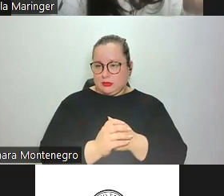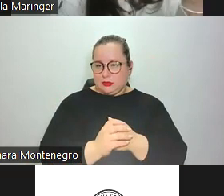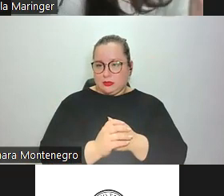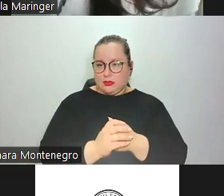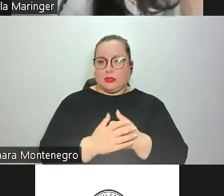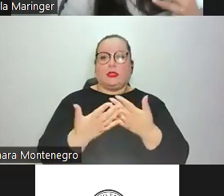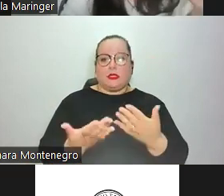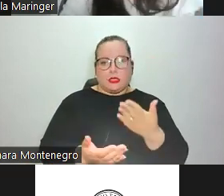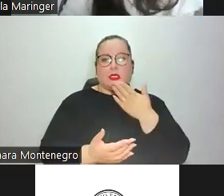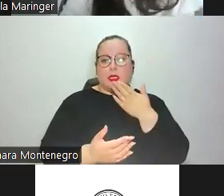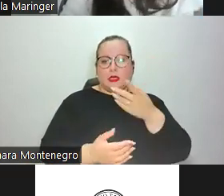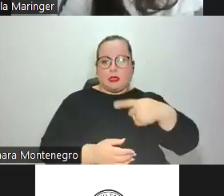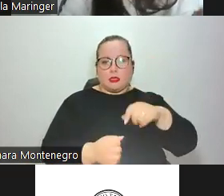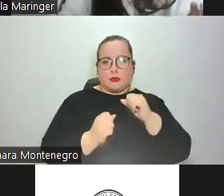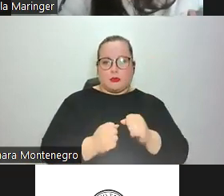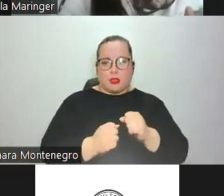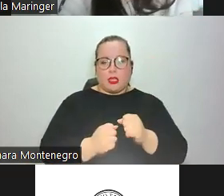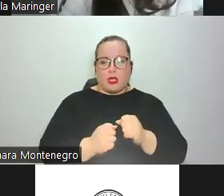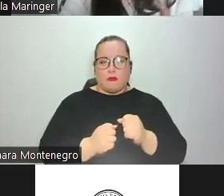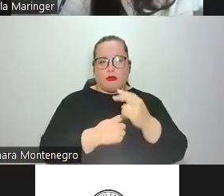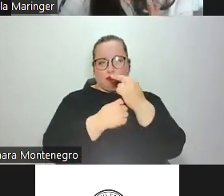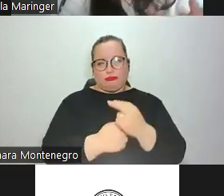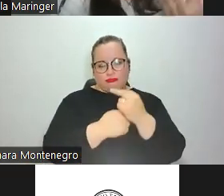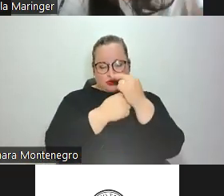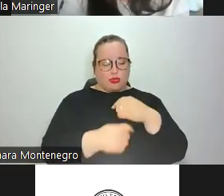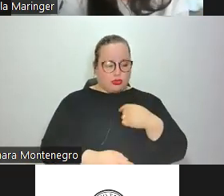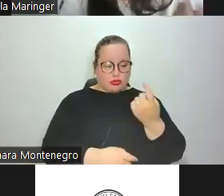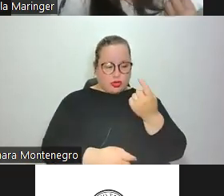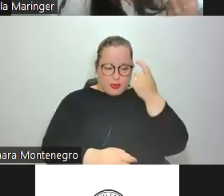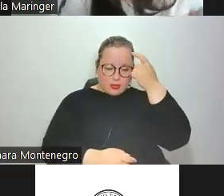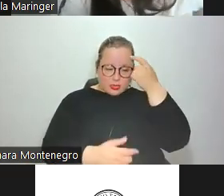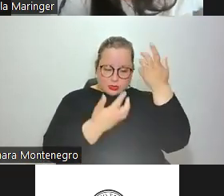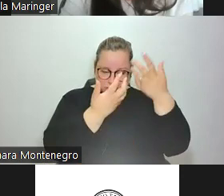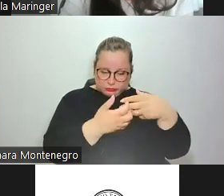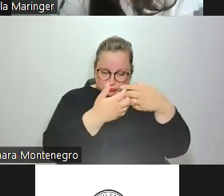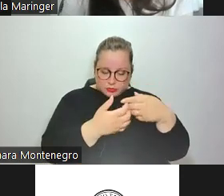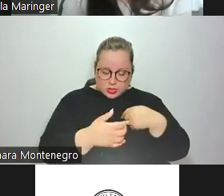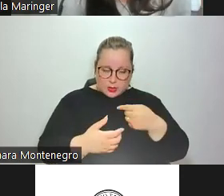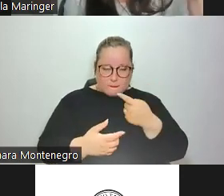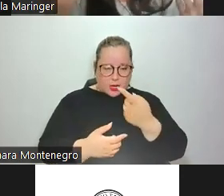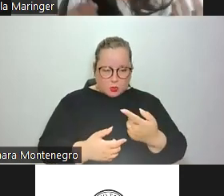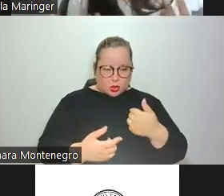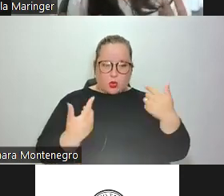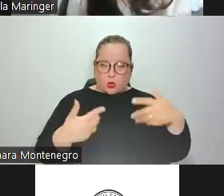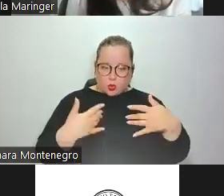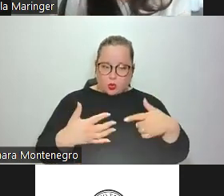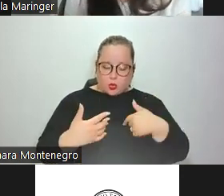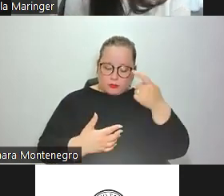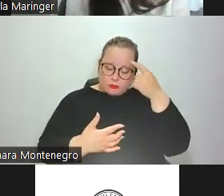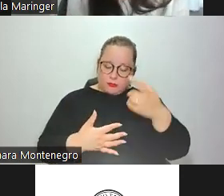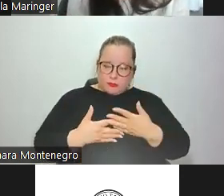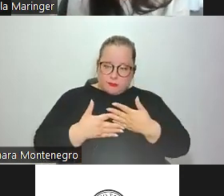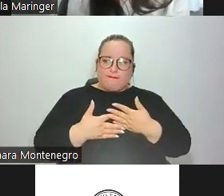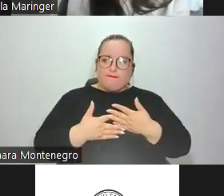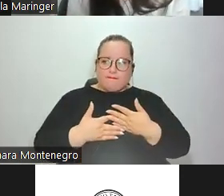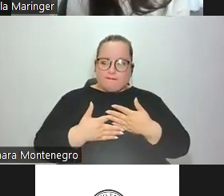también puede hacerse auto-coaching desde el punto de hacerse preguntas potentes que nos muevan a pensar y a reflexionar sobre